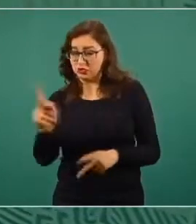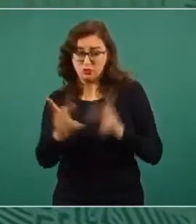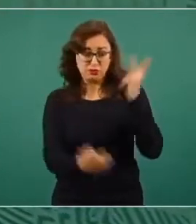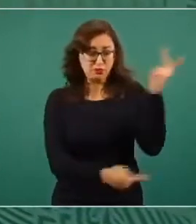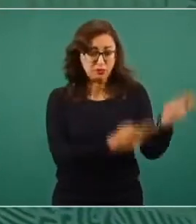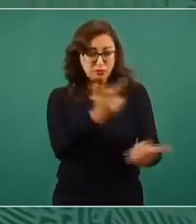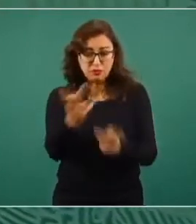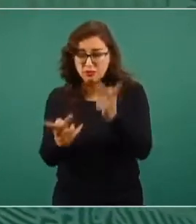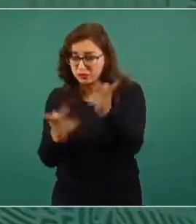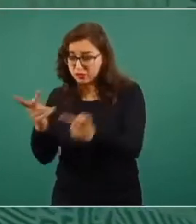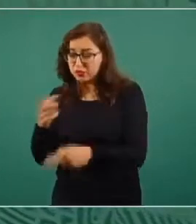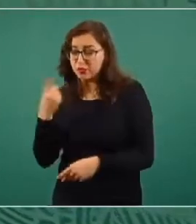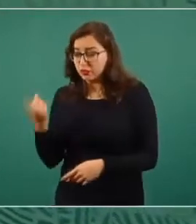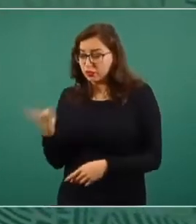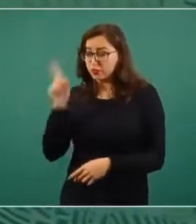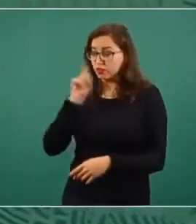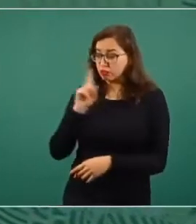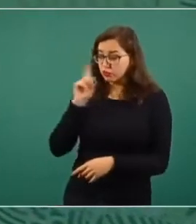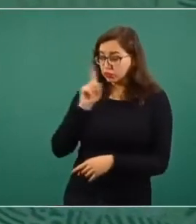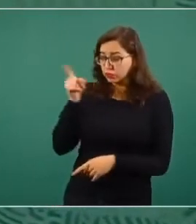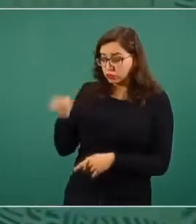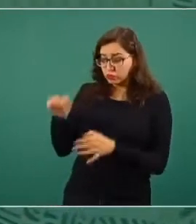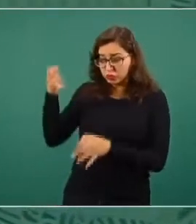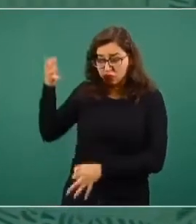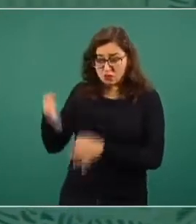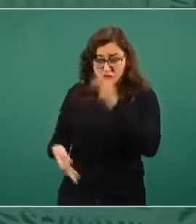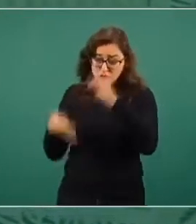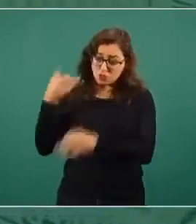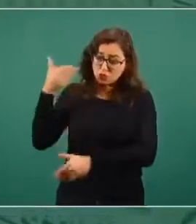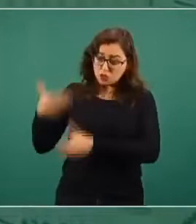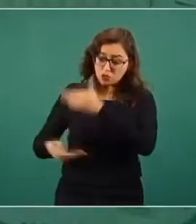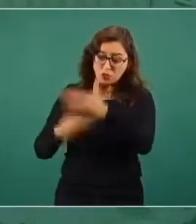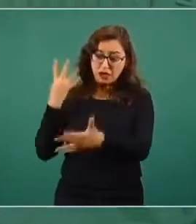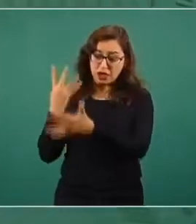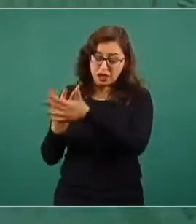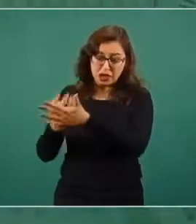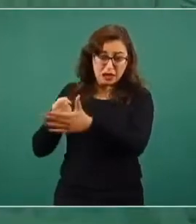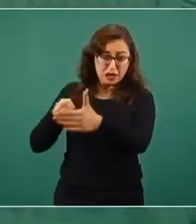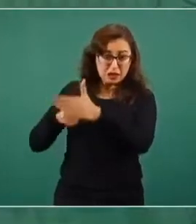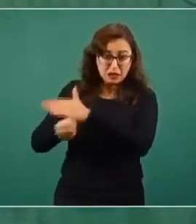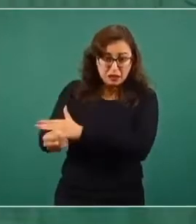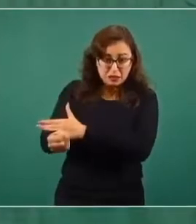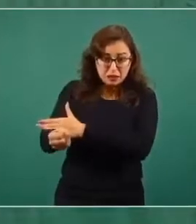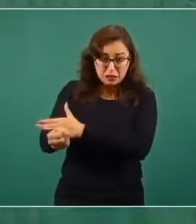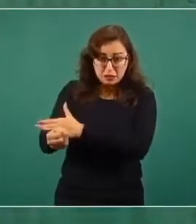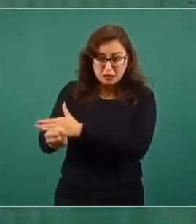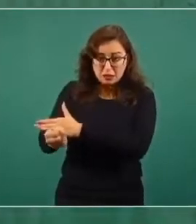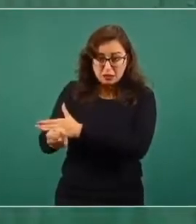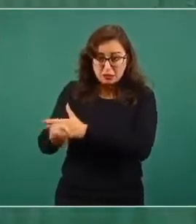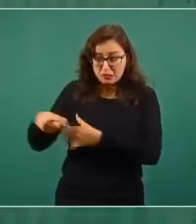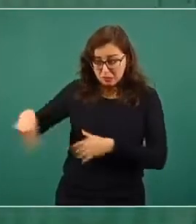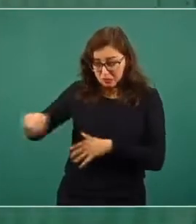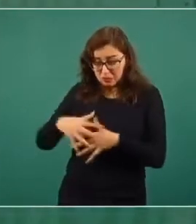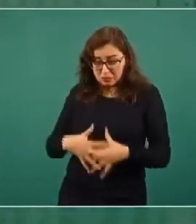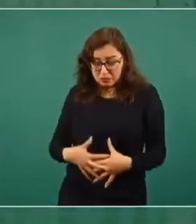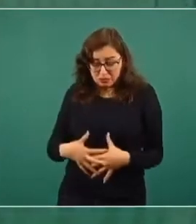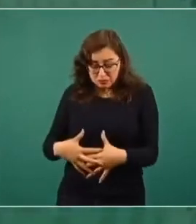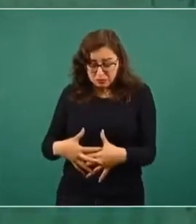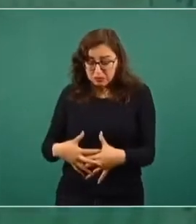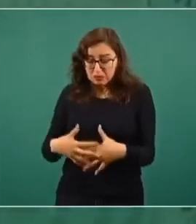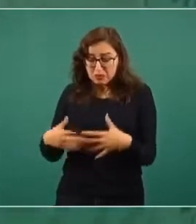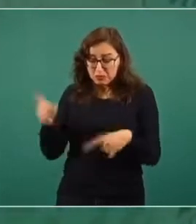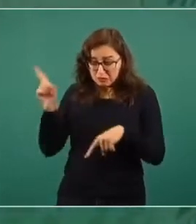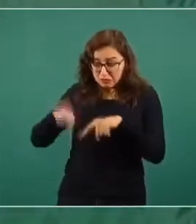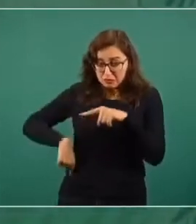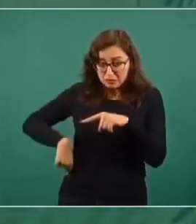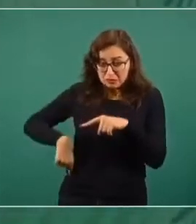¿quieres que una mujer sea criminalizada y privada de su libertad por haber realizado esta conducta, por haber cometido esta